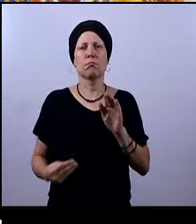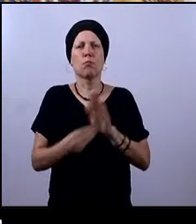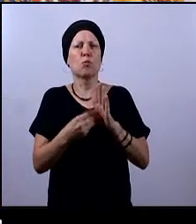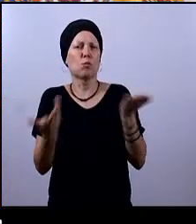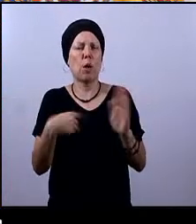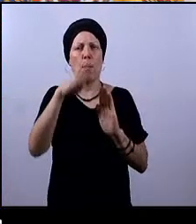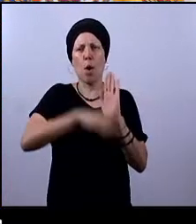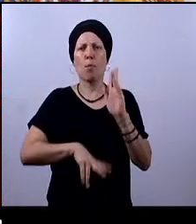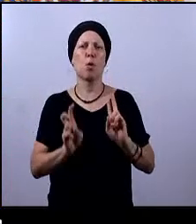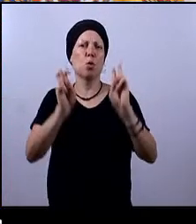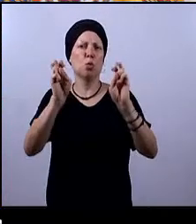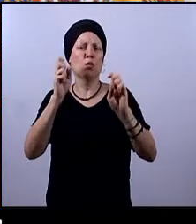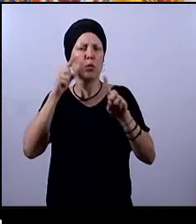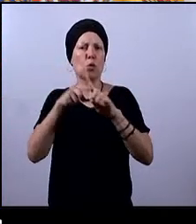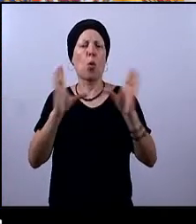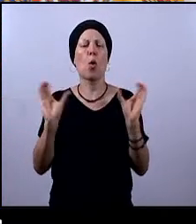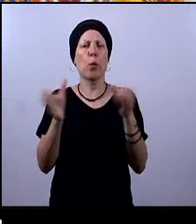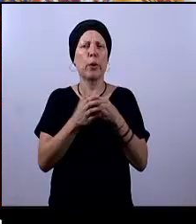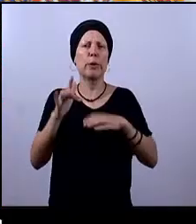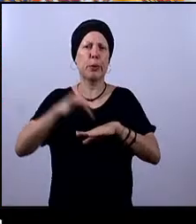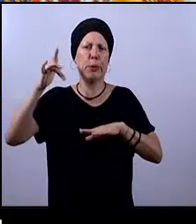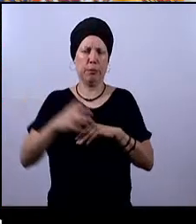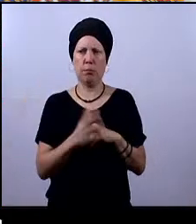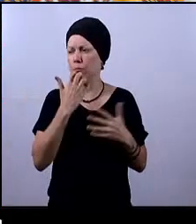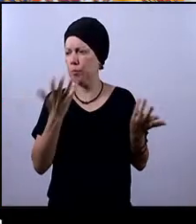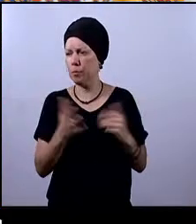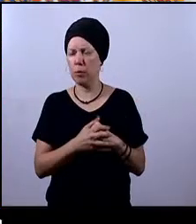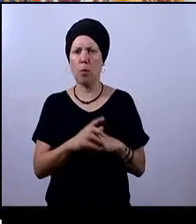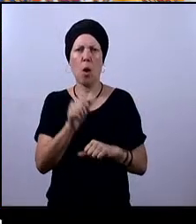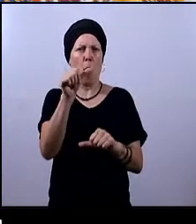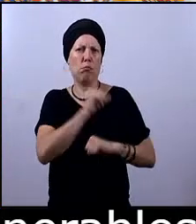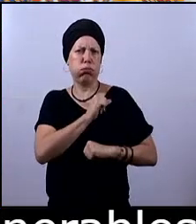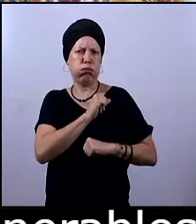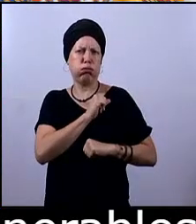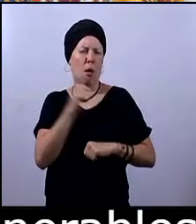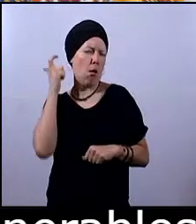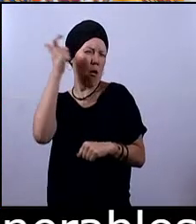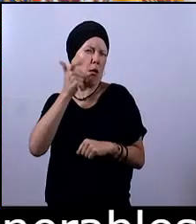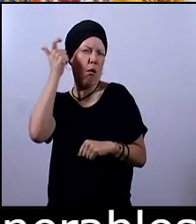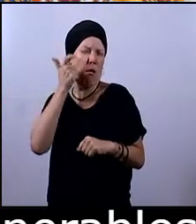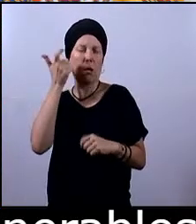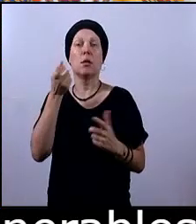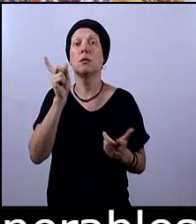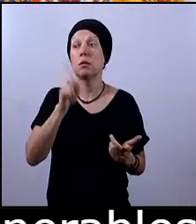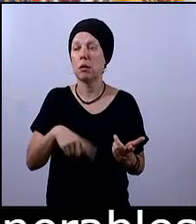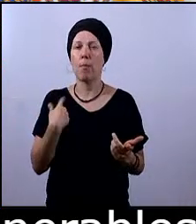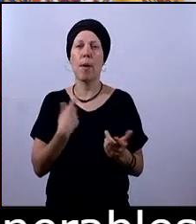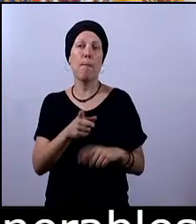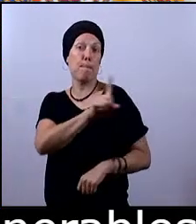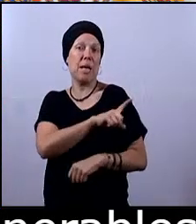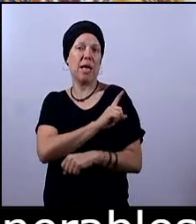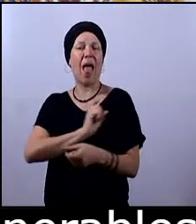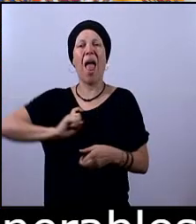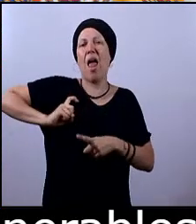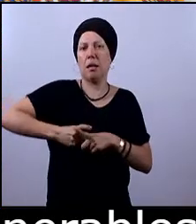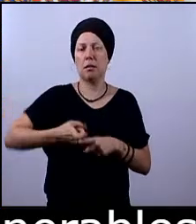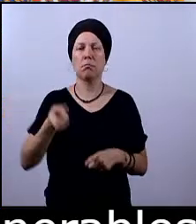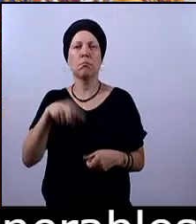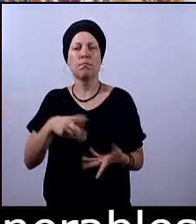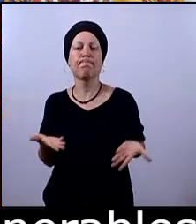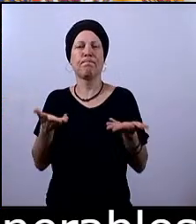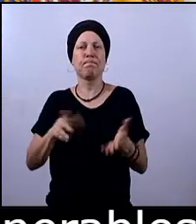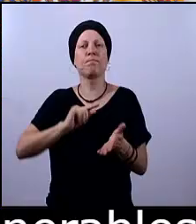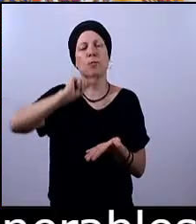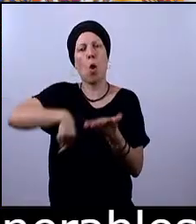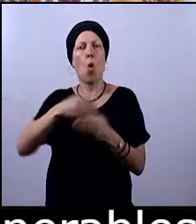nuevos programas para colectivos vulnerables, como son los parados de larga duración y exmilitares, y refuerza la